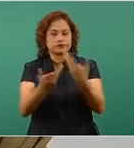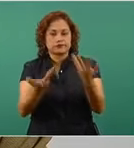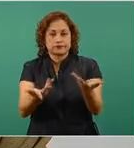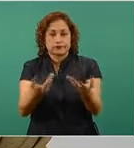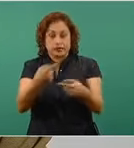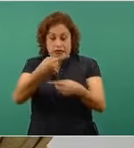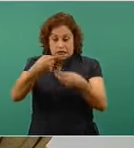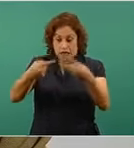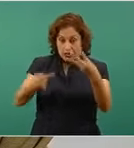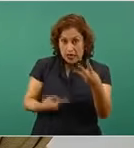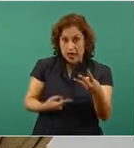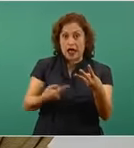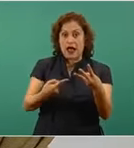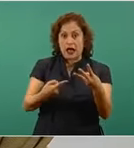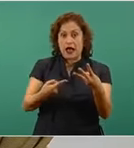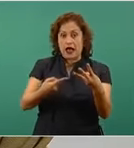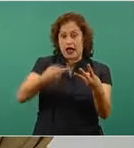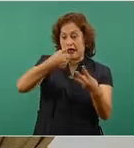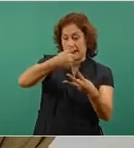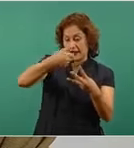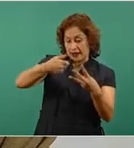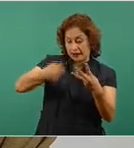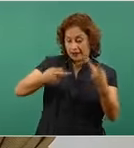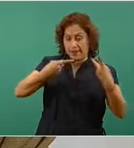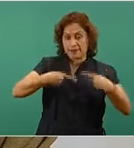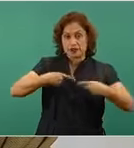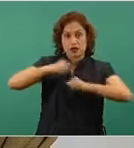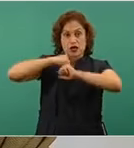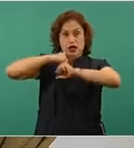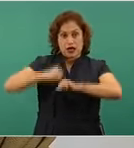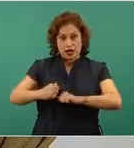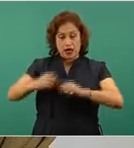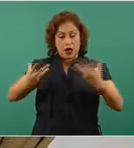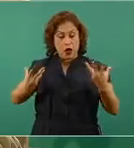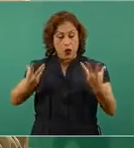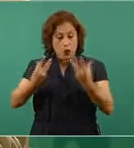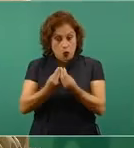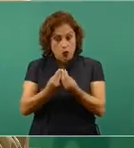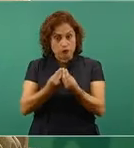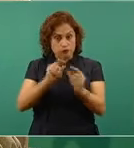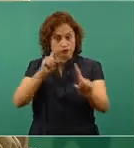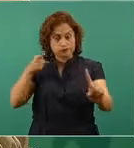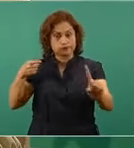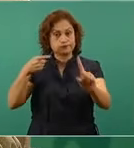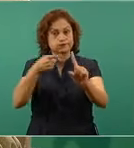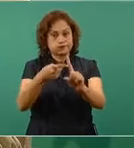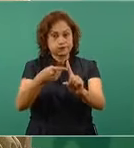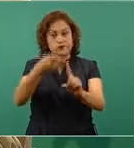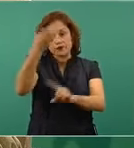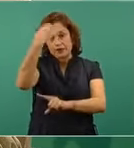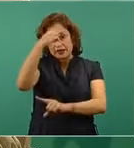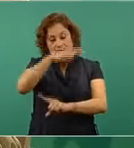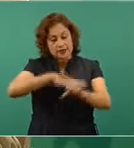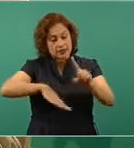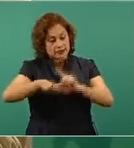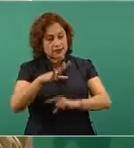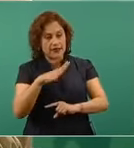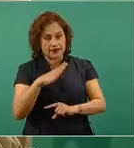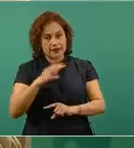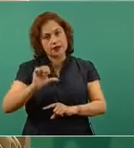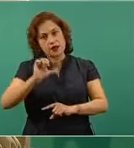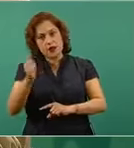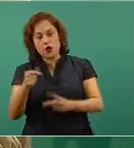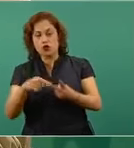estas tres visiones, el tener una visión muy operativa, con mucha experiencia en campo, con mucha experiencia